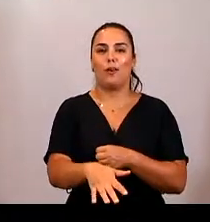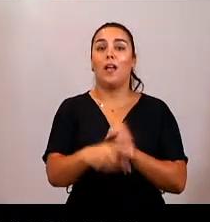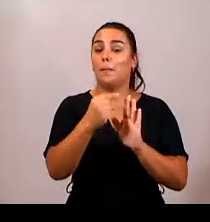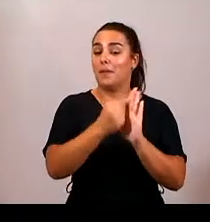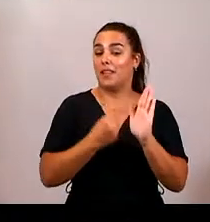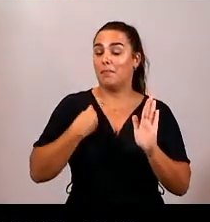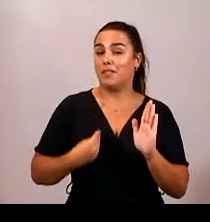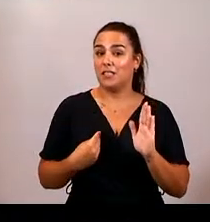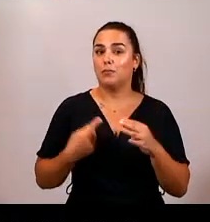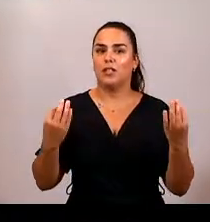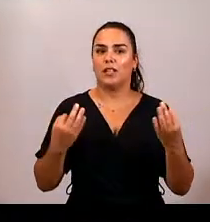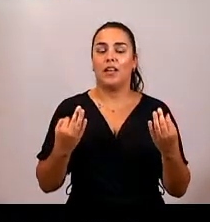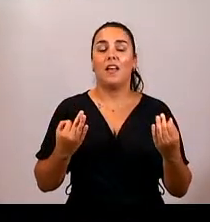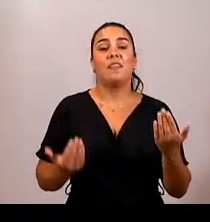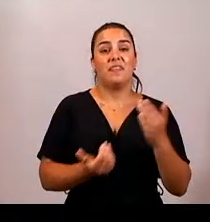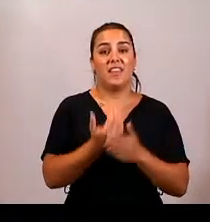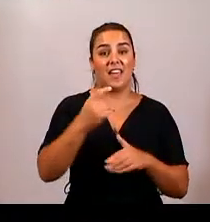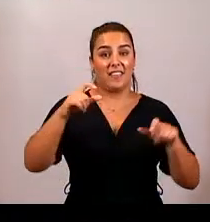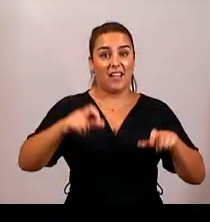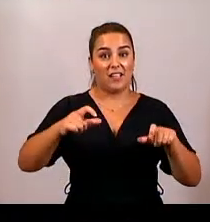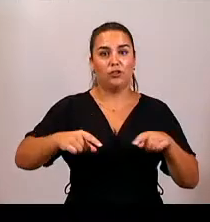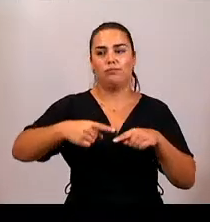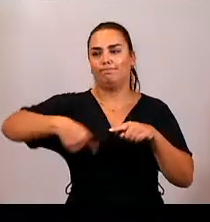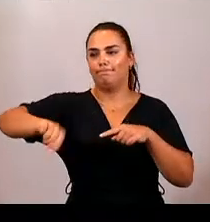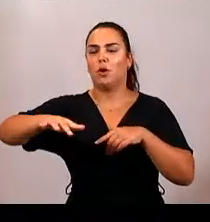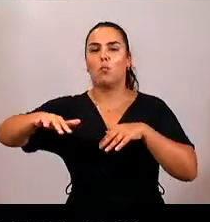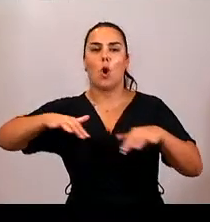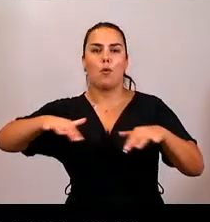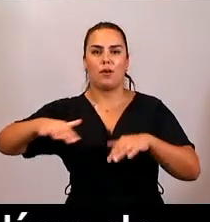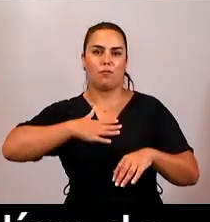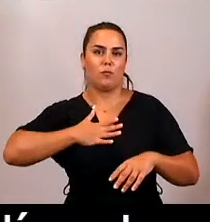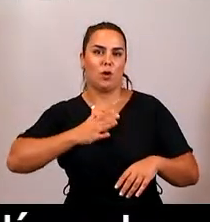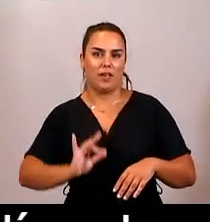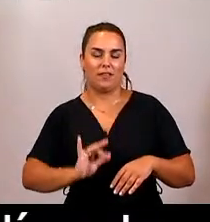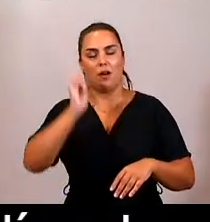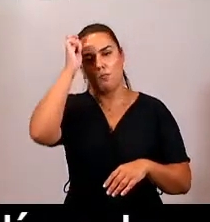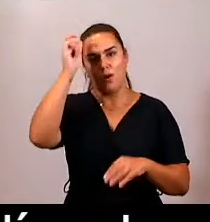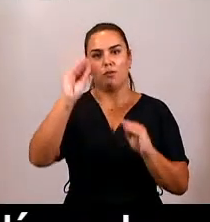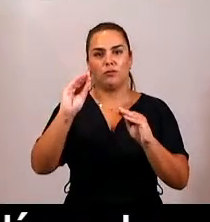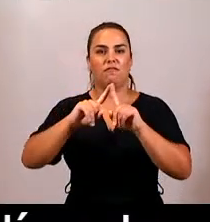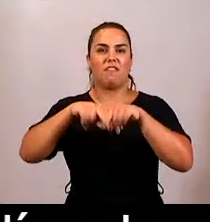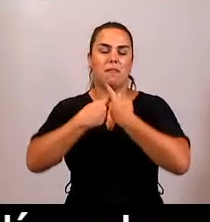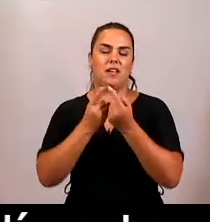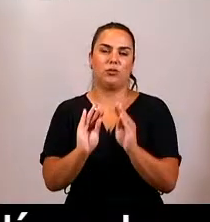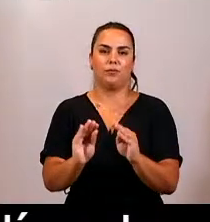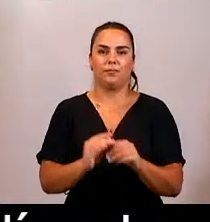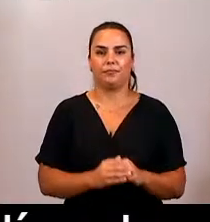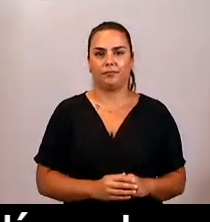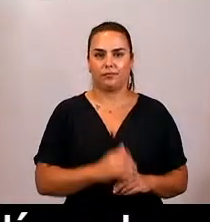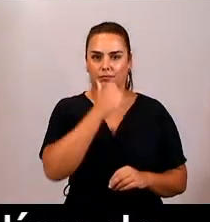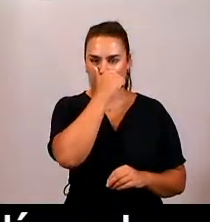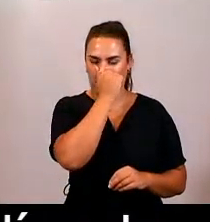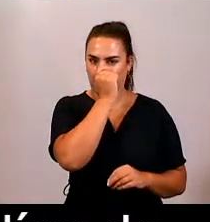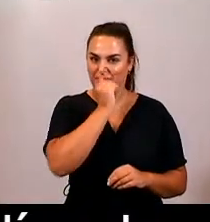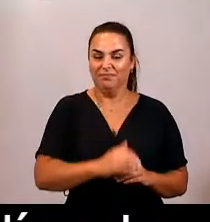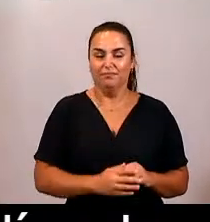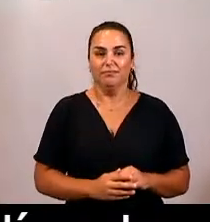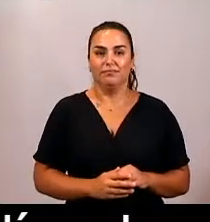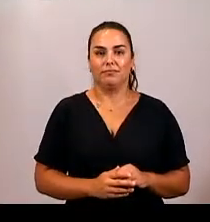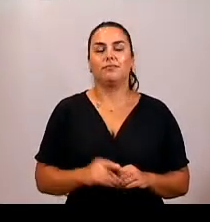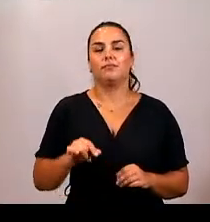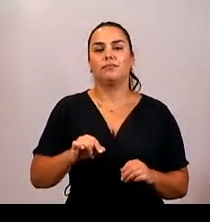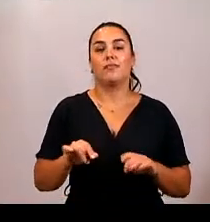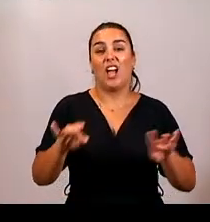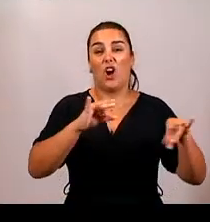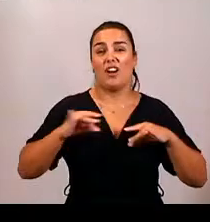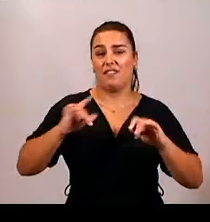facilitamos que los días de descanso puedan trasladarse a las localidades donde se encuentran sus familias. La dispersión geográfica de